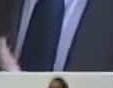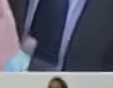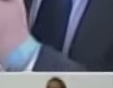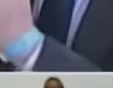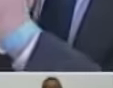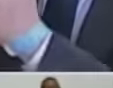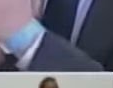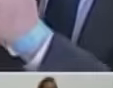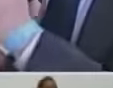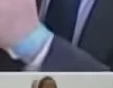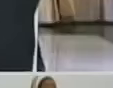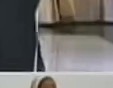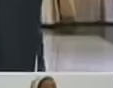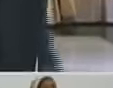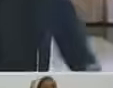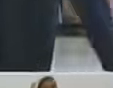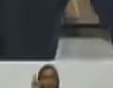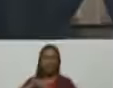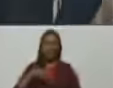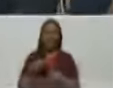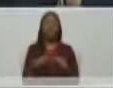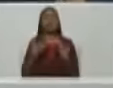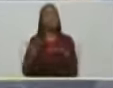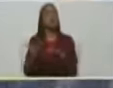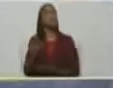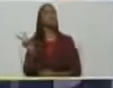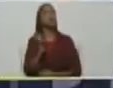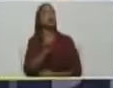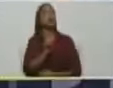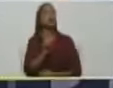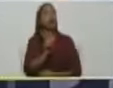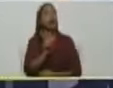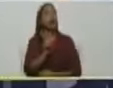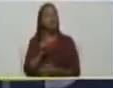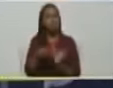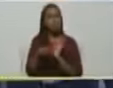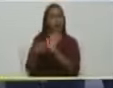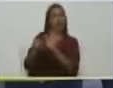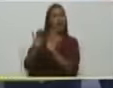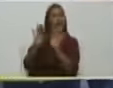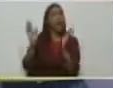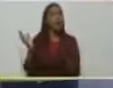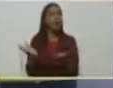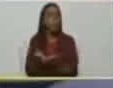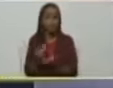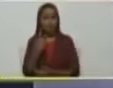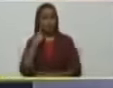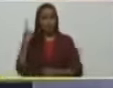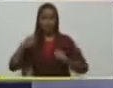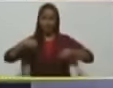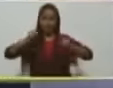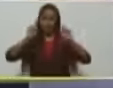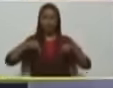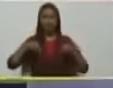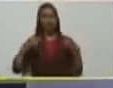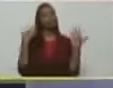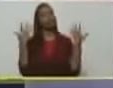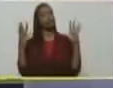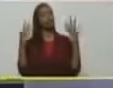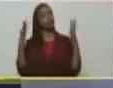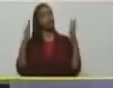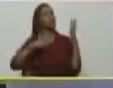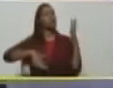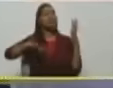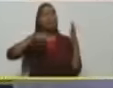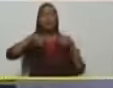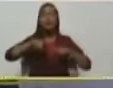capacidades que ofrece Venezuela para el mundo. Vemos allí entonces estas firmas, se celebran acá en el Salón Sol del Perú del Palacio